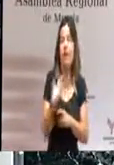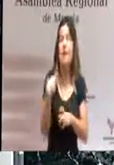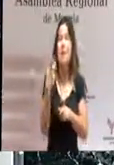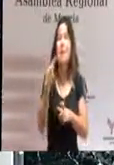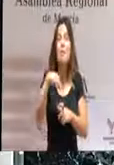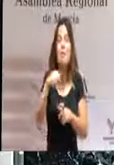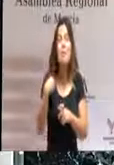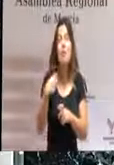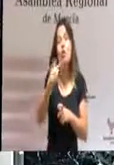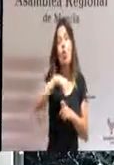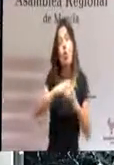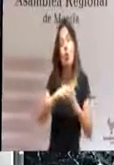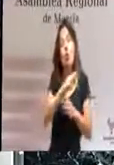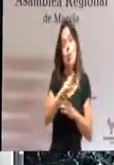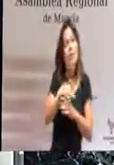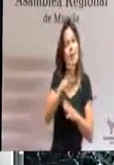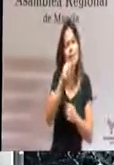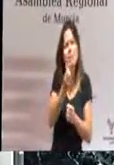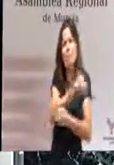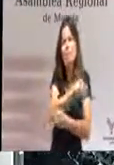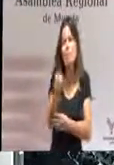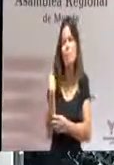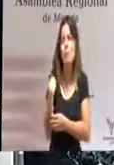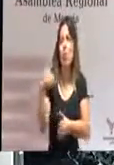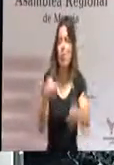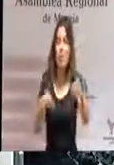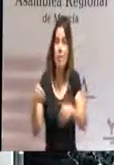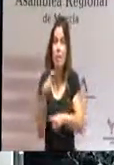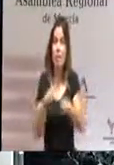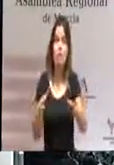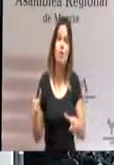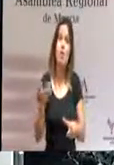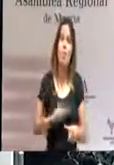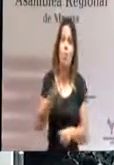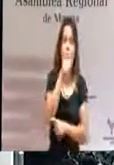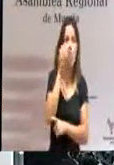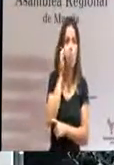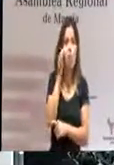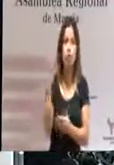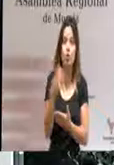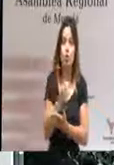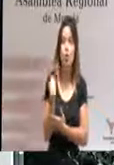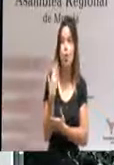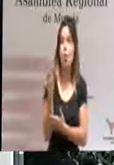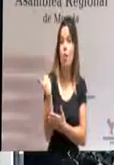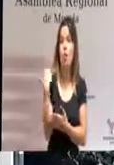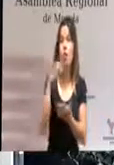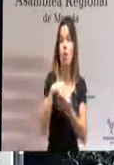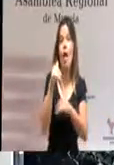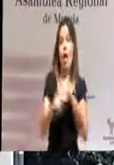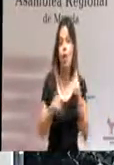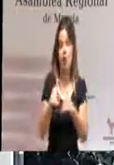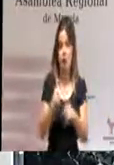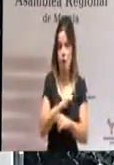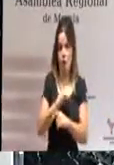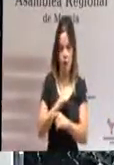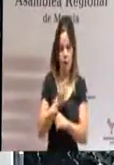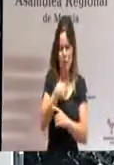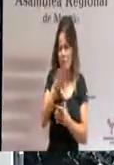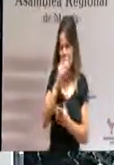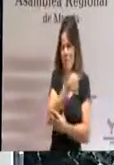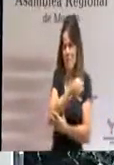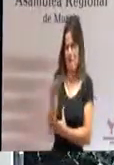entendido mejor que el Partido Popular las demandas de los murcianos y murcianas en las pasadas elecciones autonómicas.